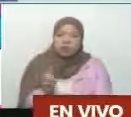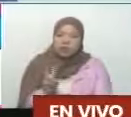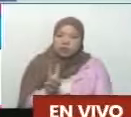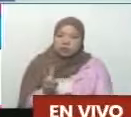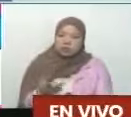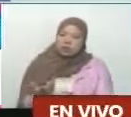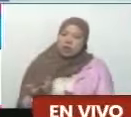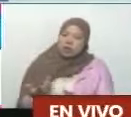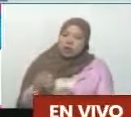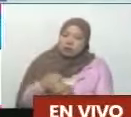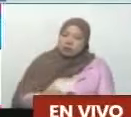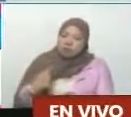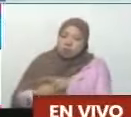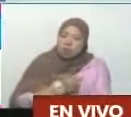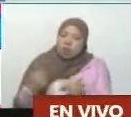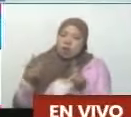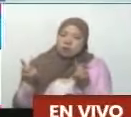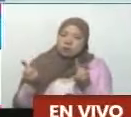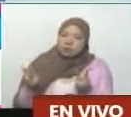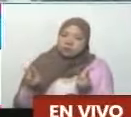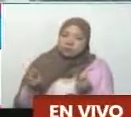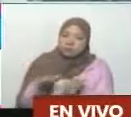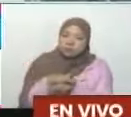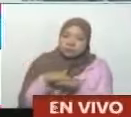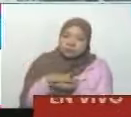país. Cada ministro,